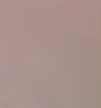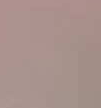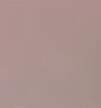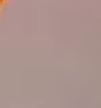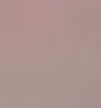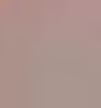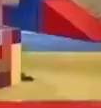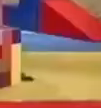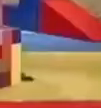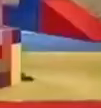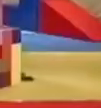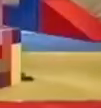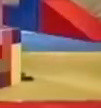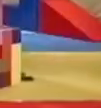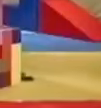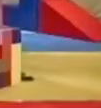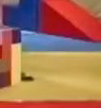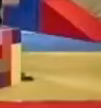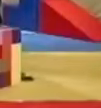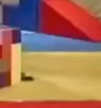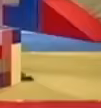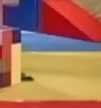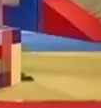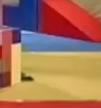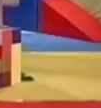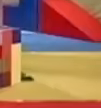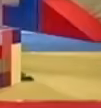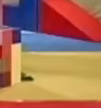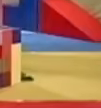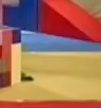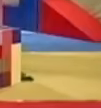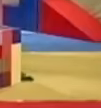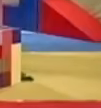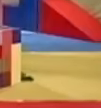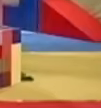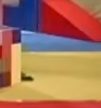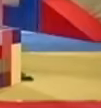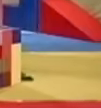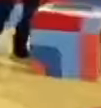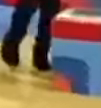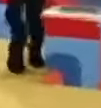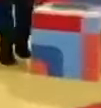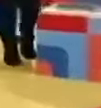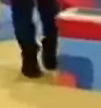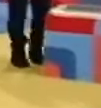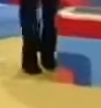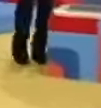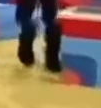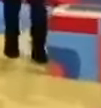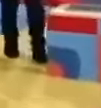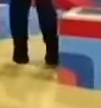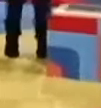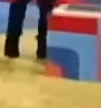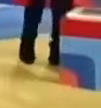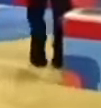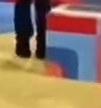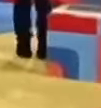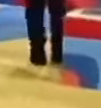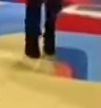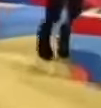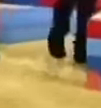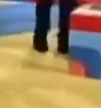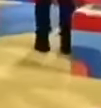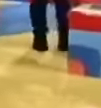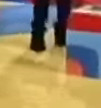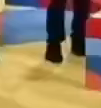por goloso. Juega, salta, corre, vamos todos a jugar. Los juegos tradicionales a ti te van a